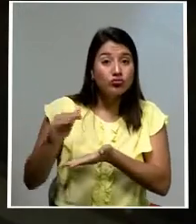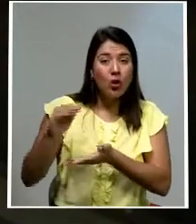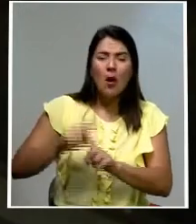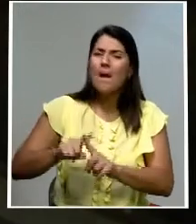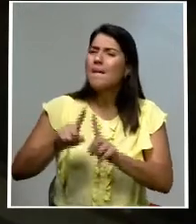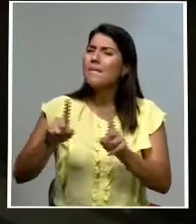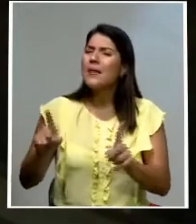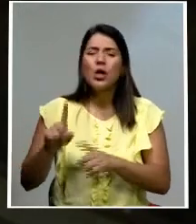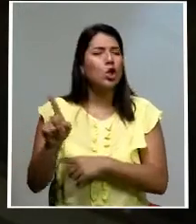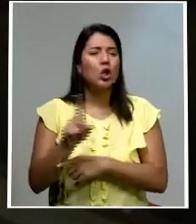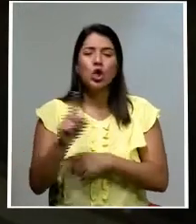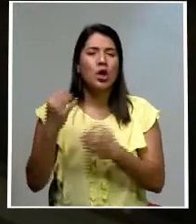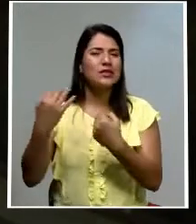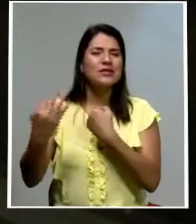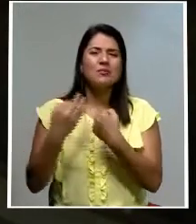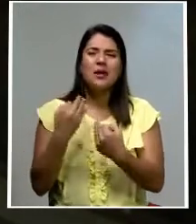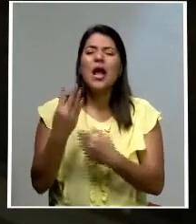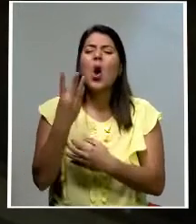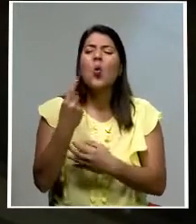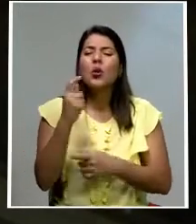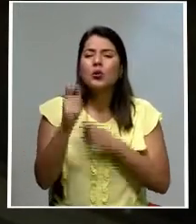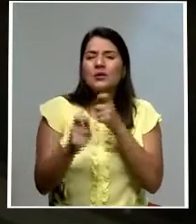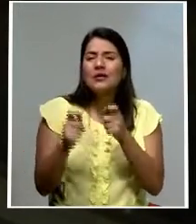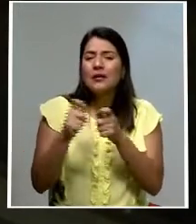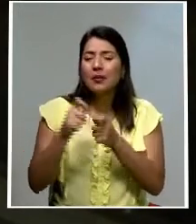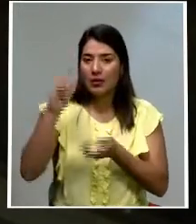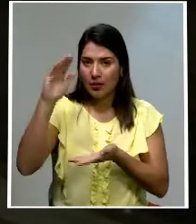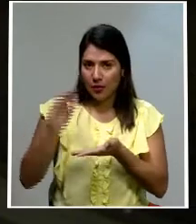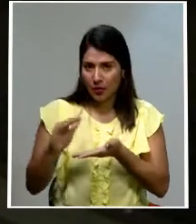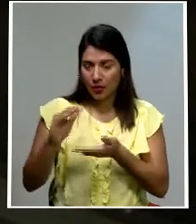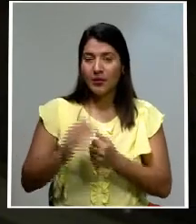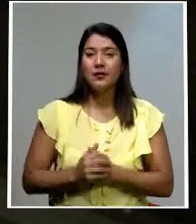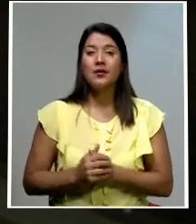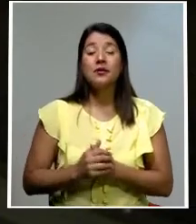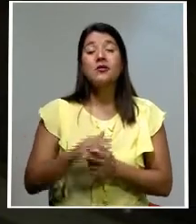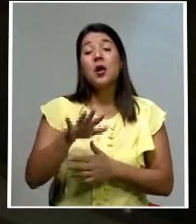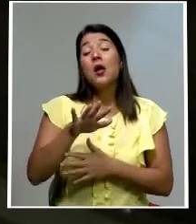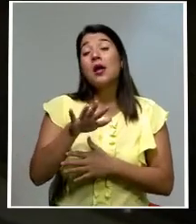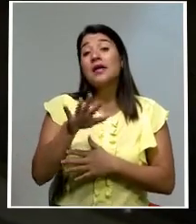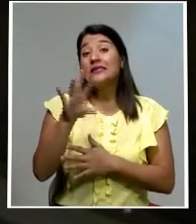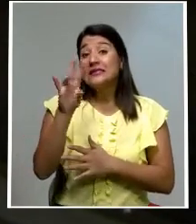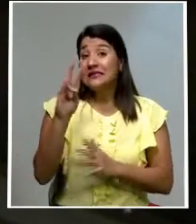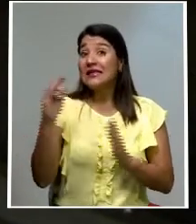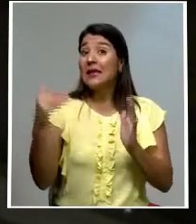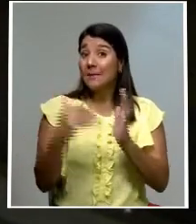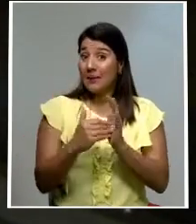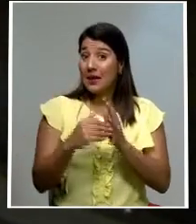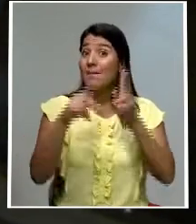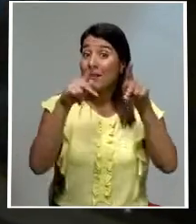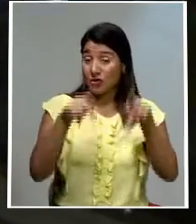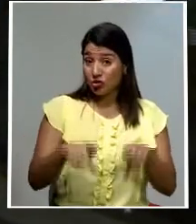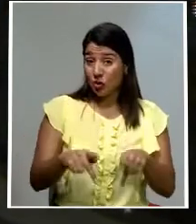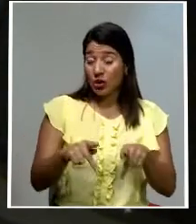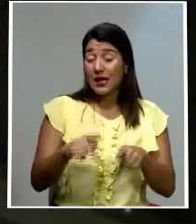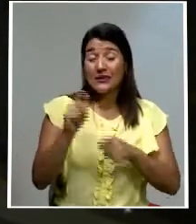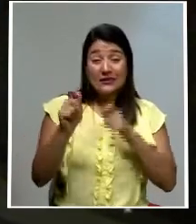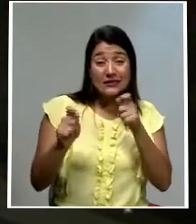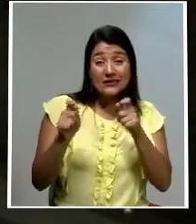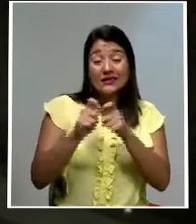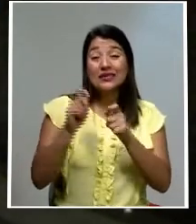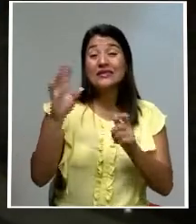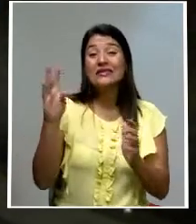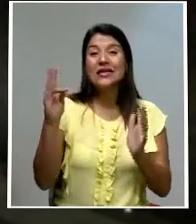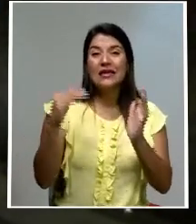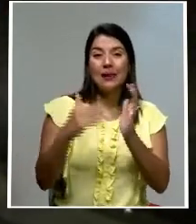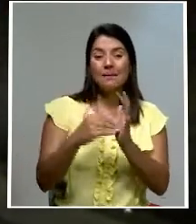la disminución en este dinero. Poco más de 7.000 personas, específicamente 7.133